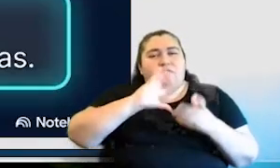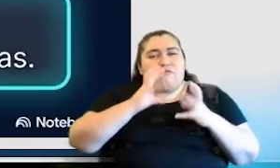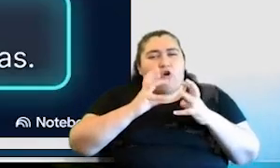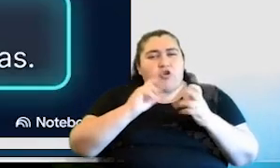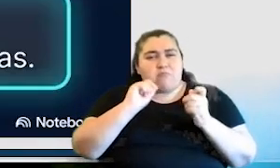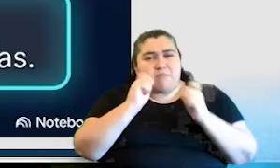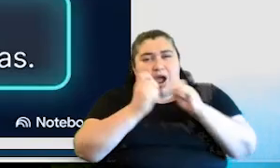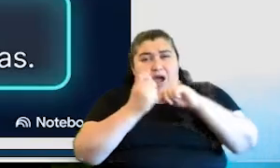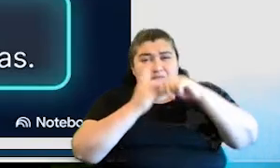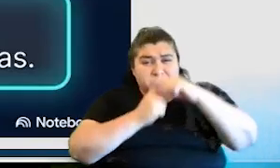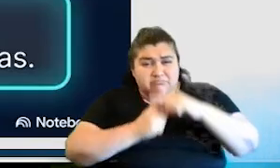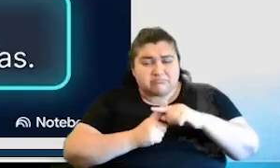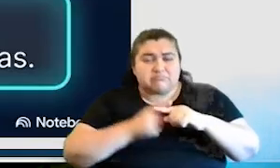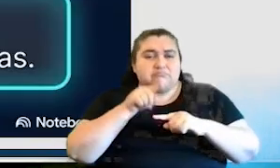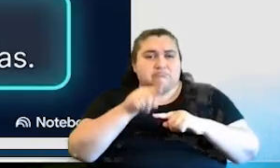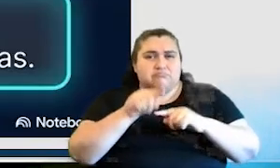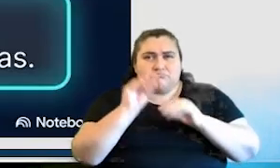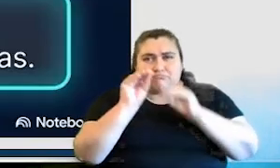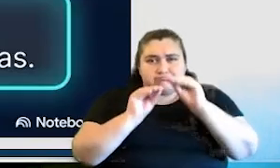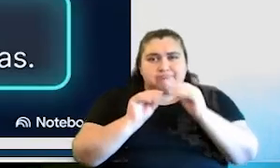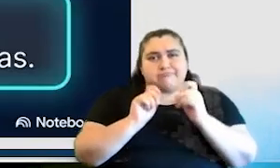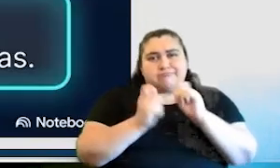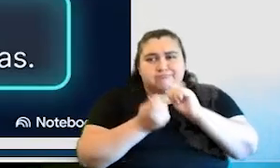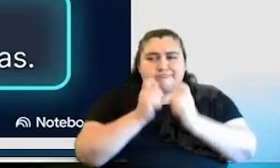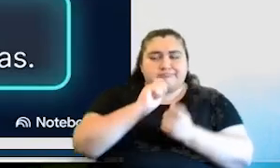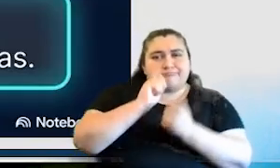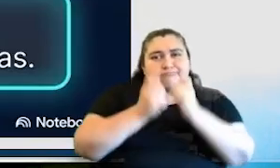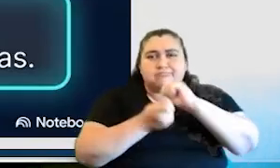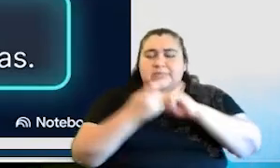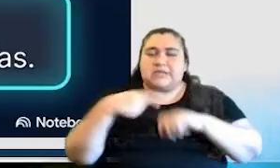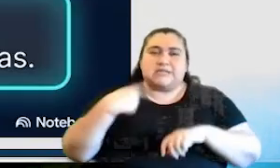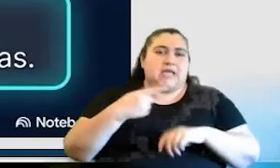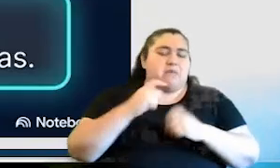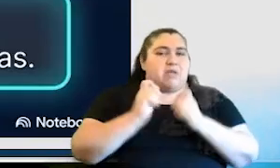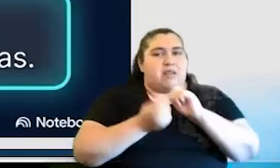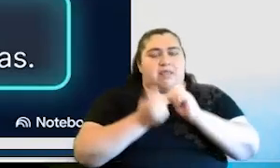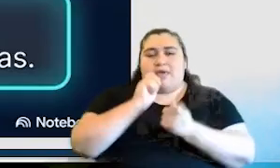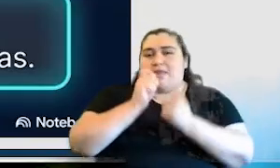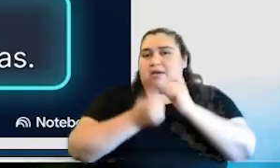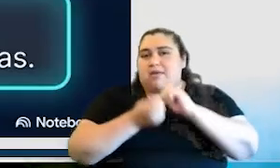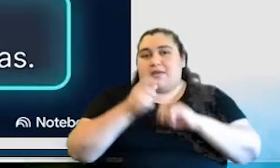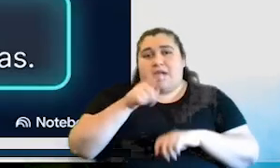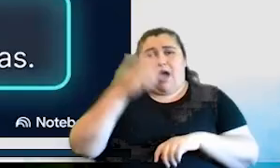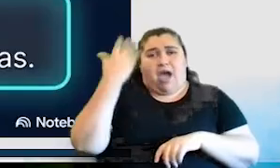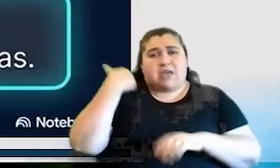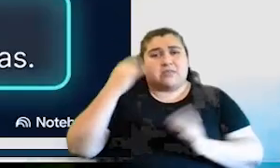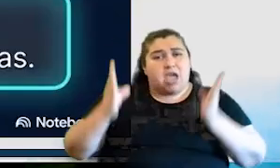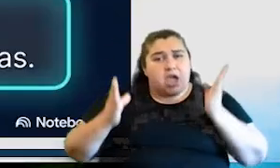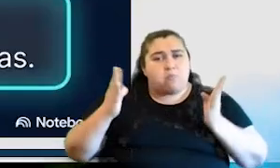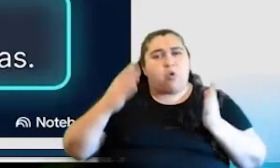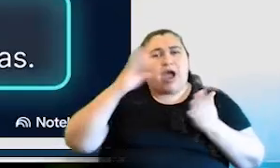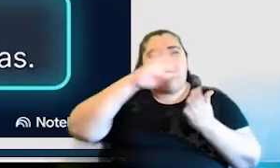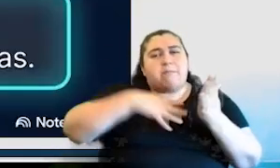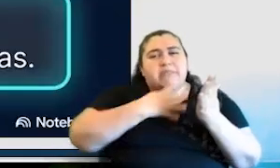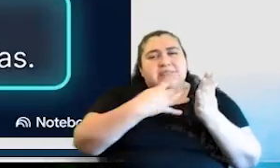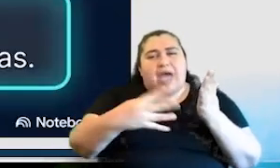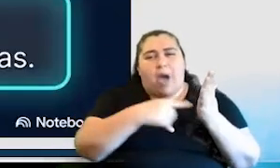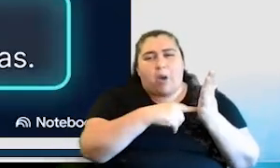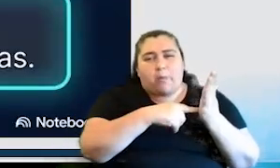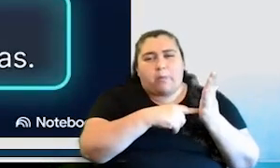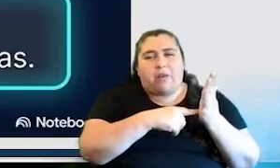liquidación de cuarta tuvo sus vaivenes, siempre tiene muchos vaivenes. En una época existía una famosa tablita que era la